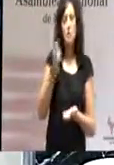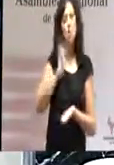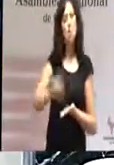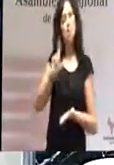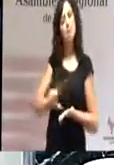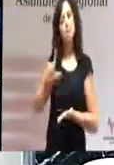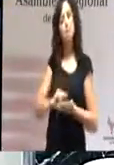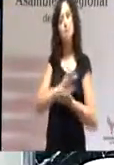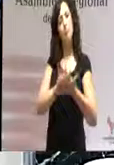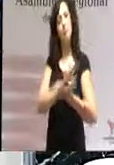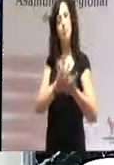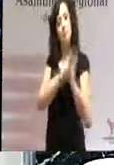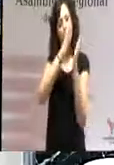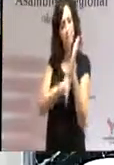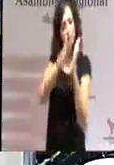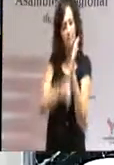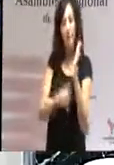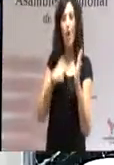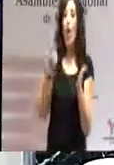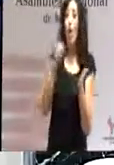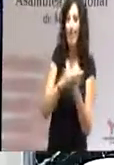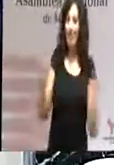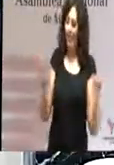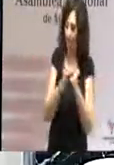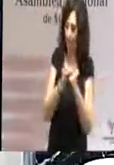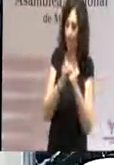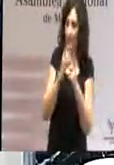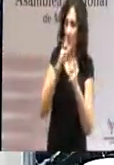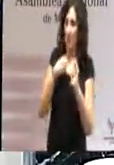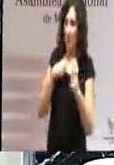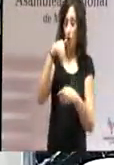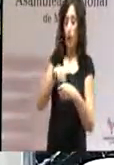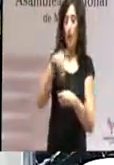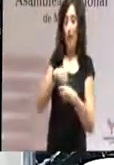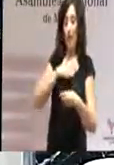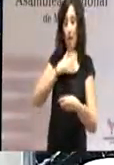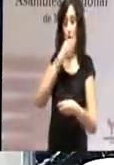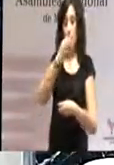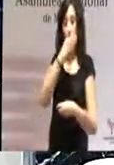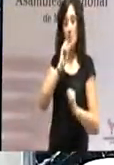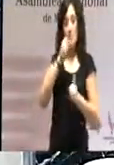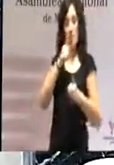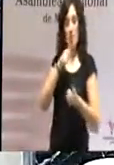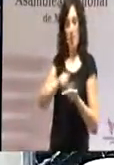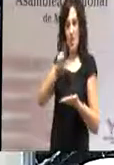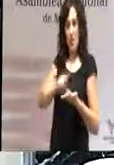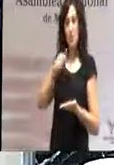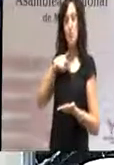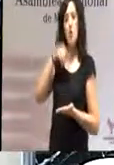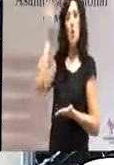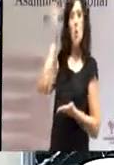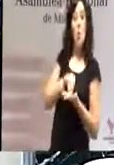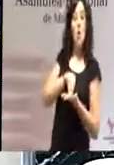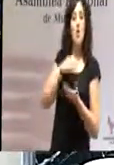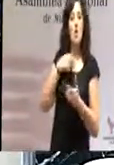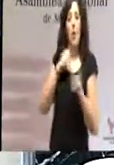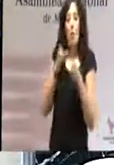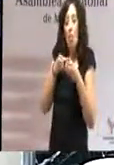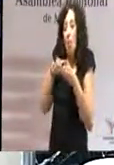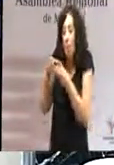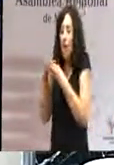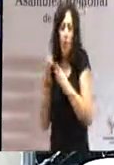de literatura. Lo haré de nuevo y brevemente para introducir el contenido de mi discurso. No rebuscaré para ello la literatura minoritaria, iré